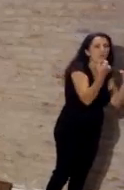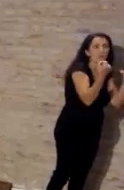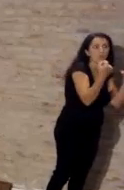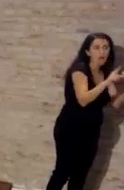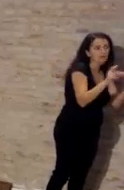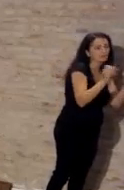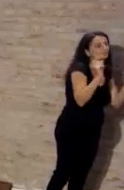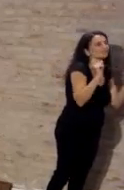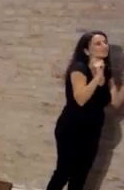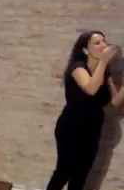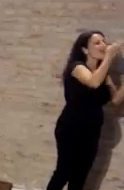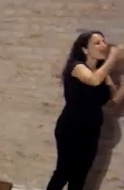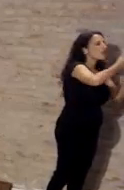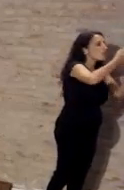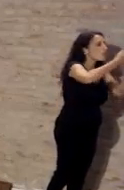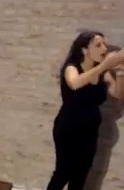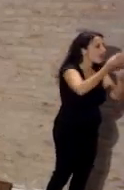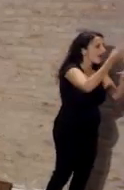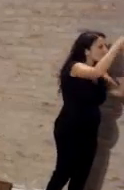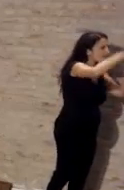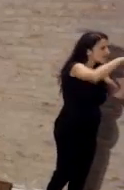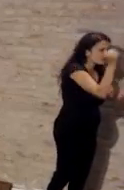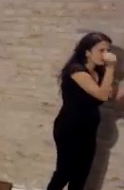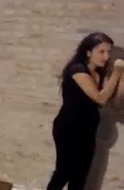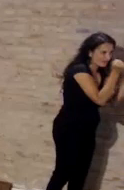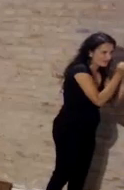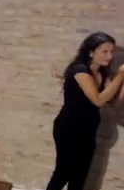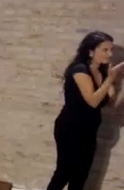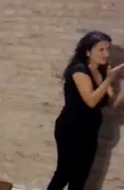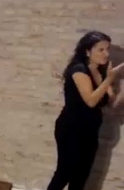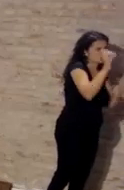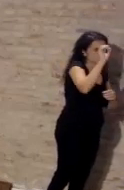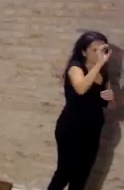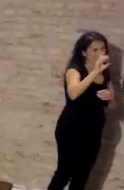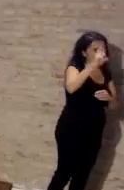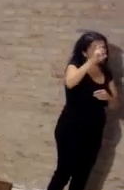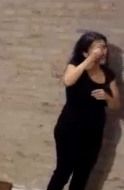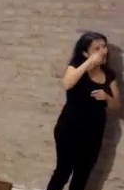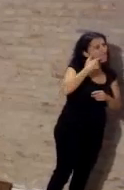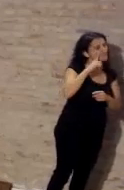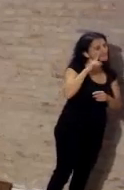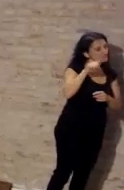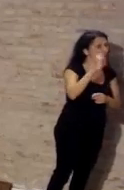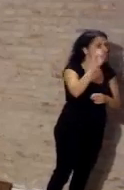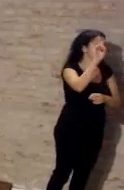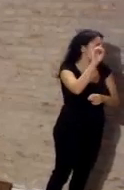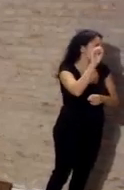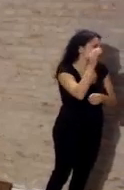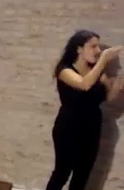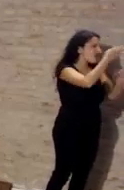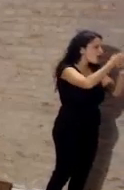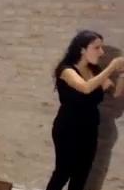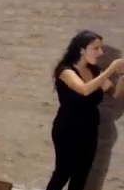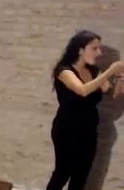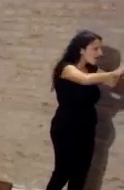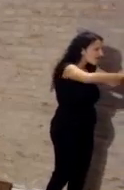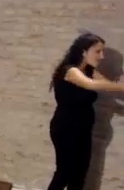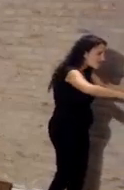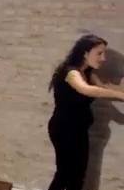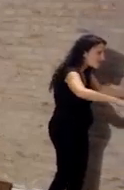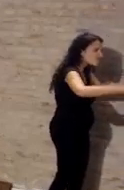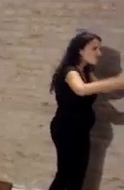escuelas generalmente se piensa que la es es para aprenderla en la escuela que es para aprenderla los niños los